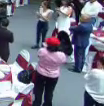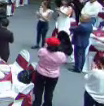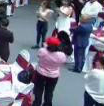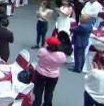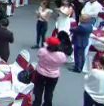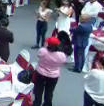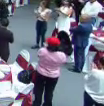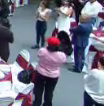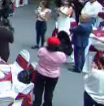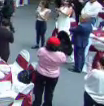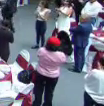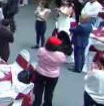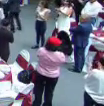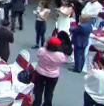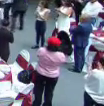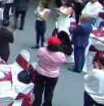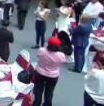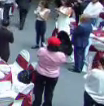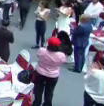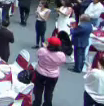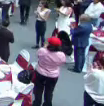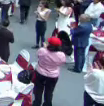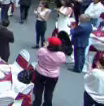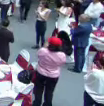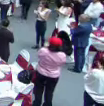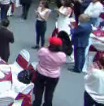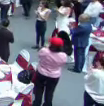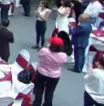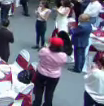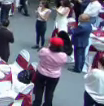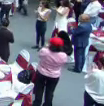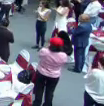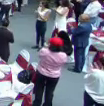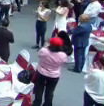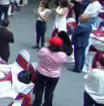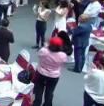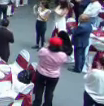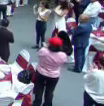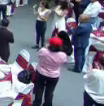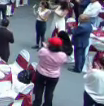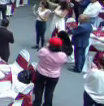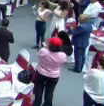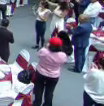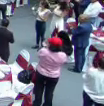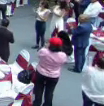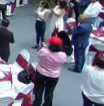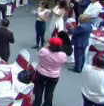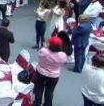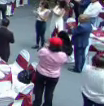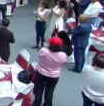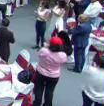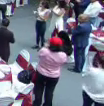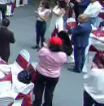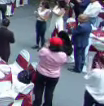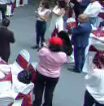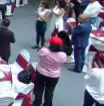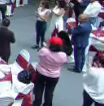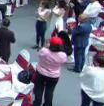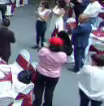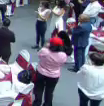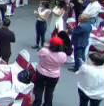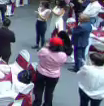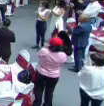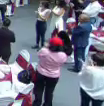licenciado Andrés Manuel López Obrador, y se dirige a la mesa de honor para conmemorar el 1 de mayo, Día